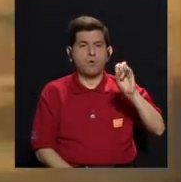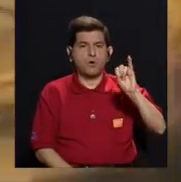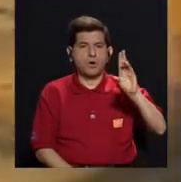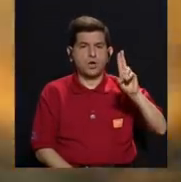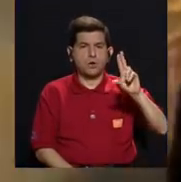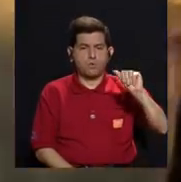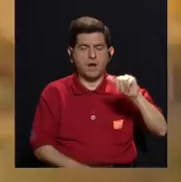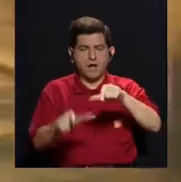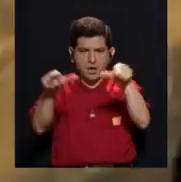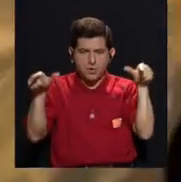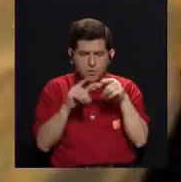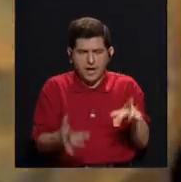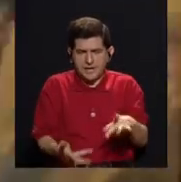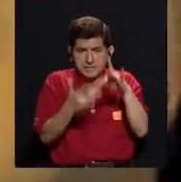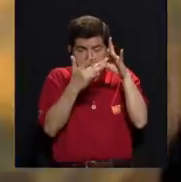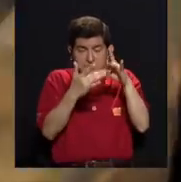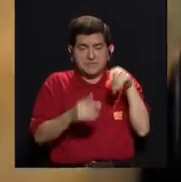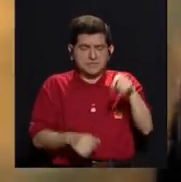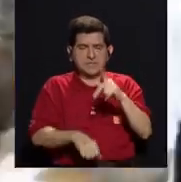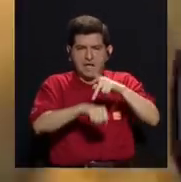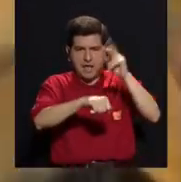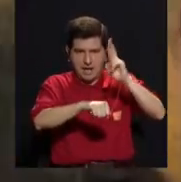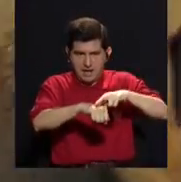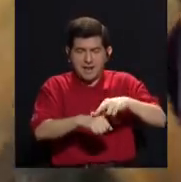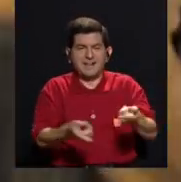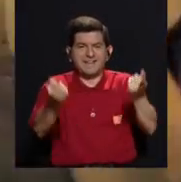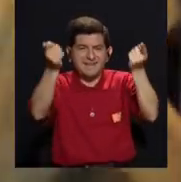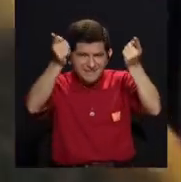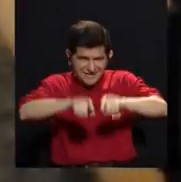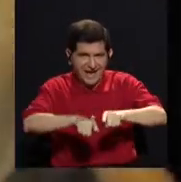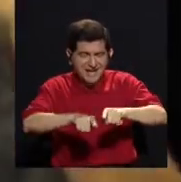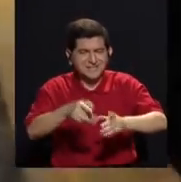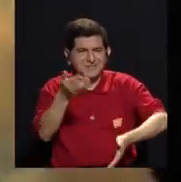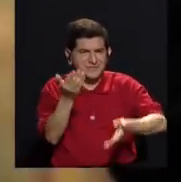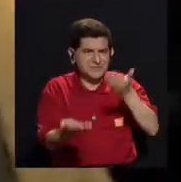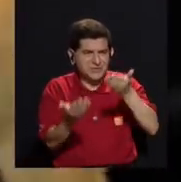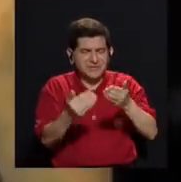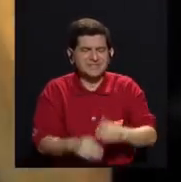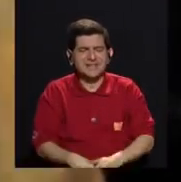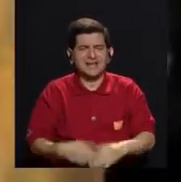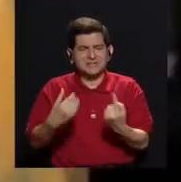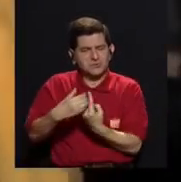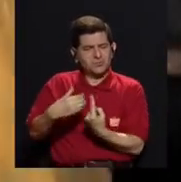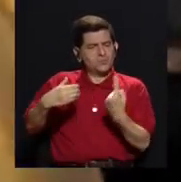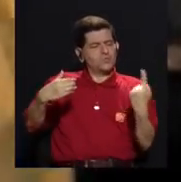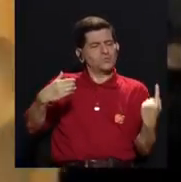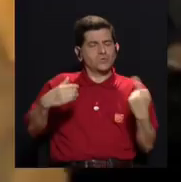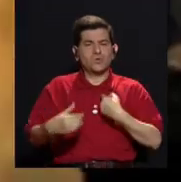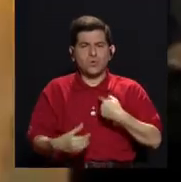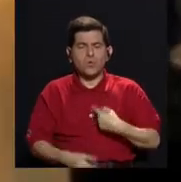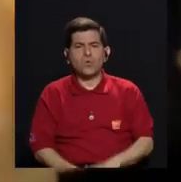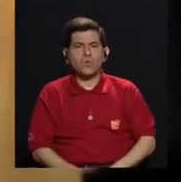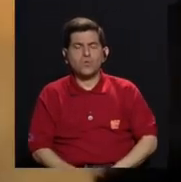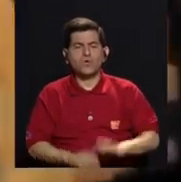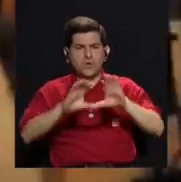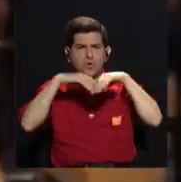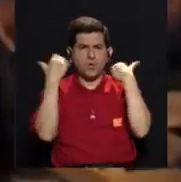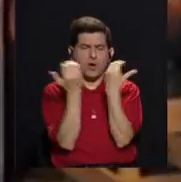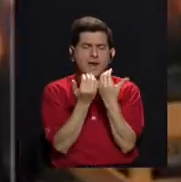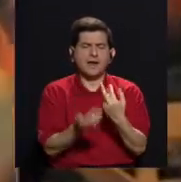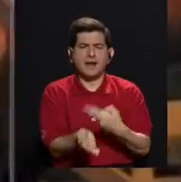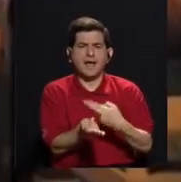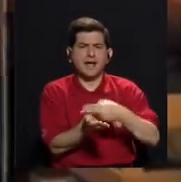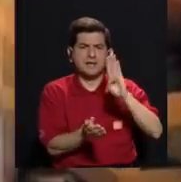peculiar en puerto rico es un caso digamos muy aislado cuando uno toma clases de bomba te enseñan